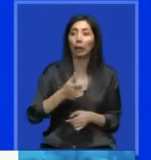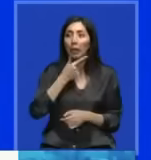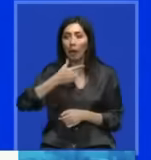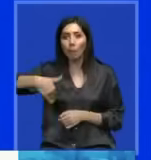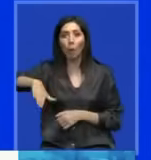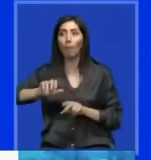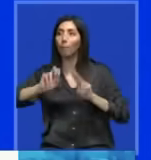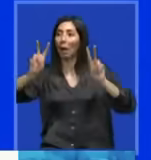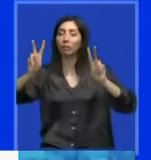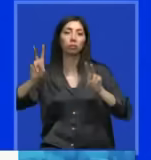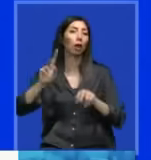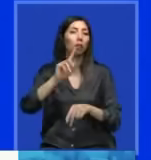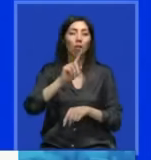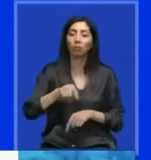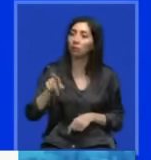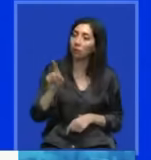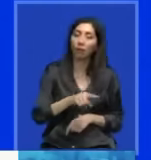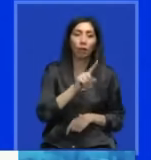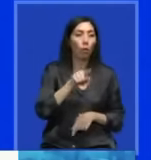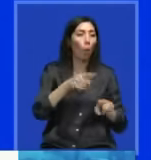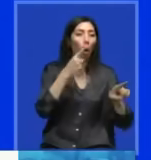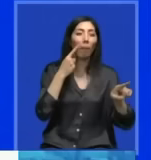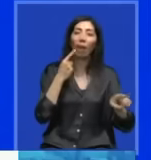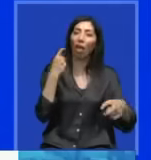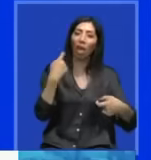han fracasado. Él no cambiará.